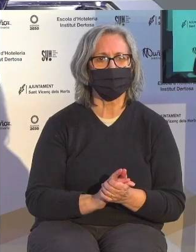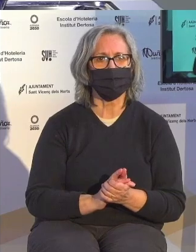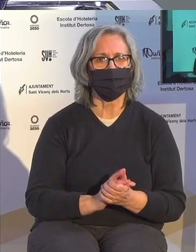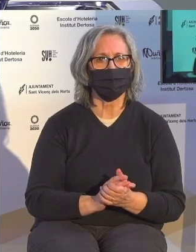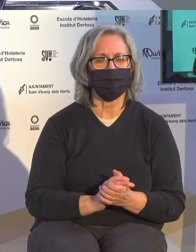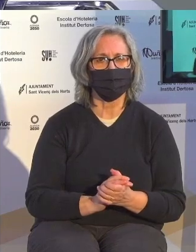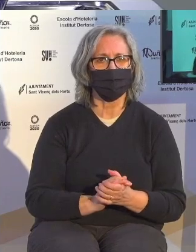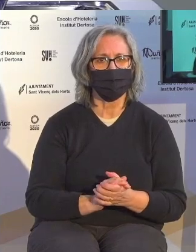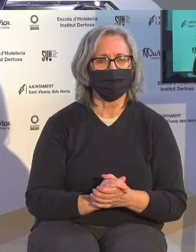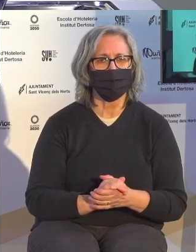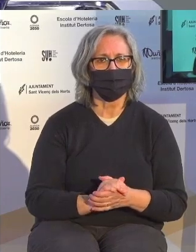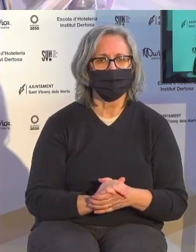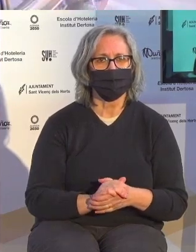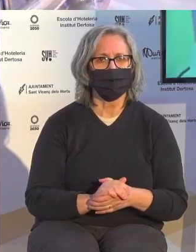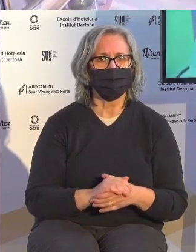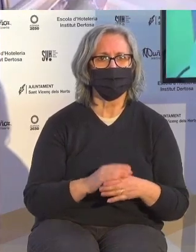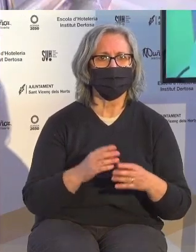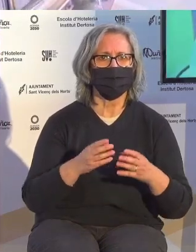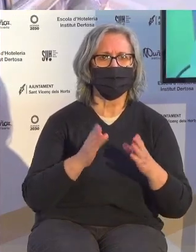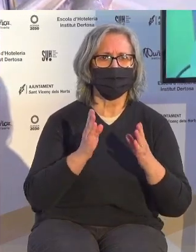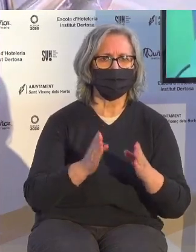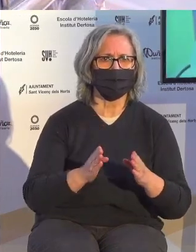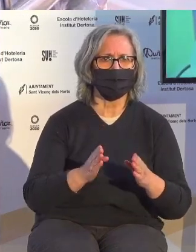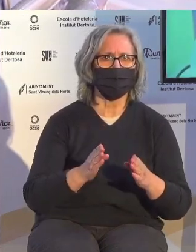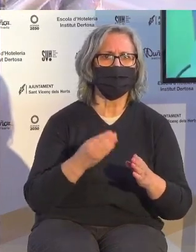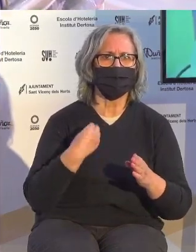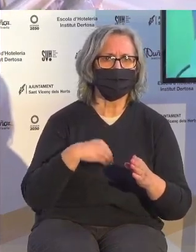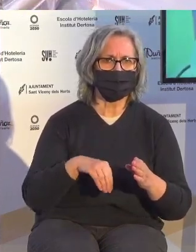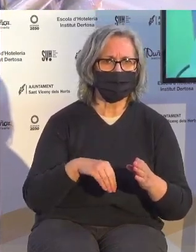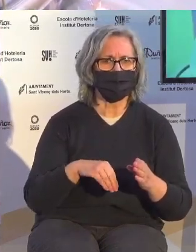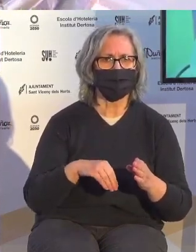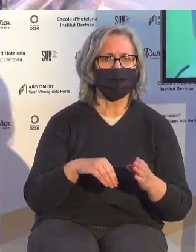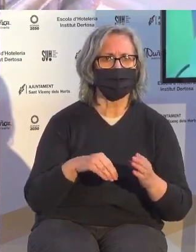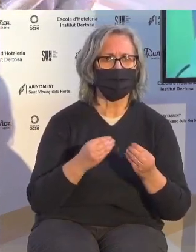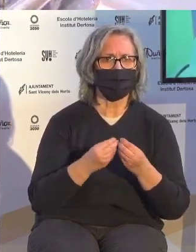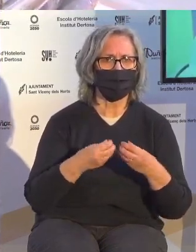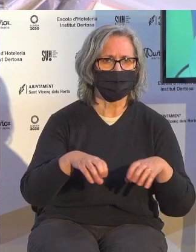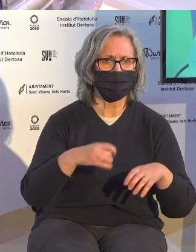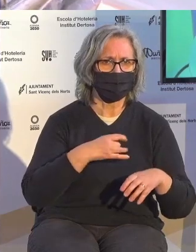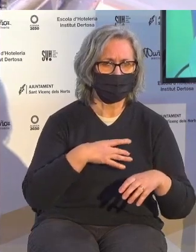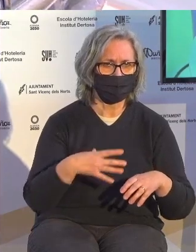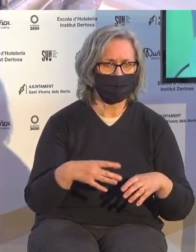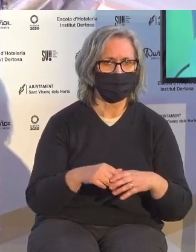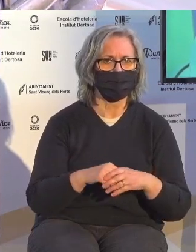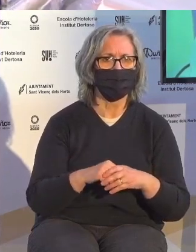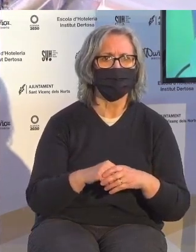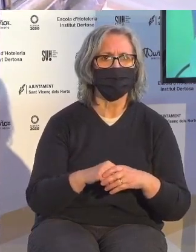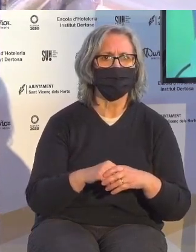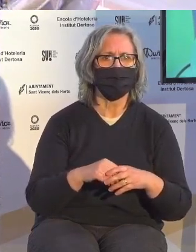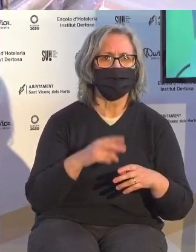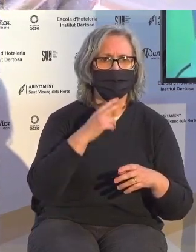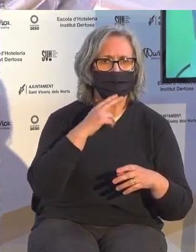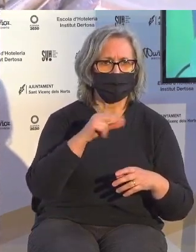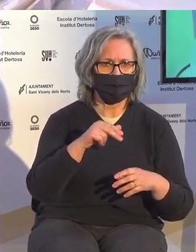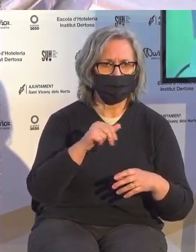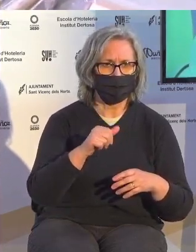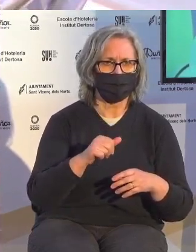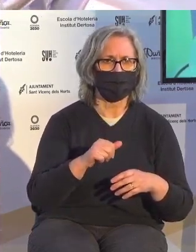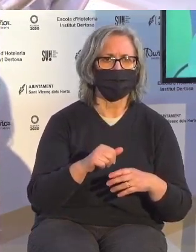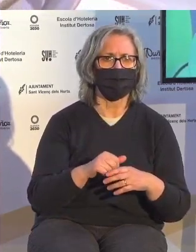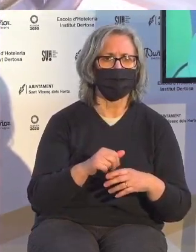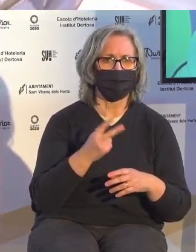una parte de claras de huevos con dos partes de azúcar entonces 200 gramos de claras de bosch